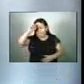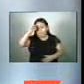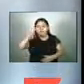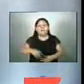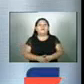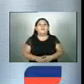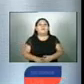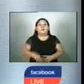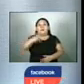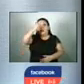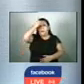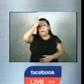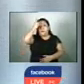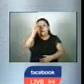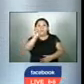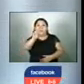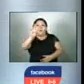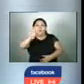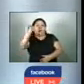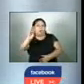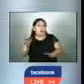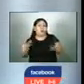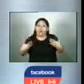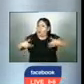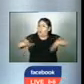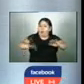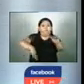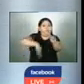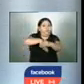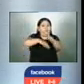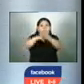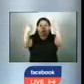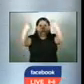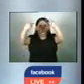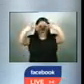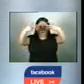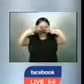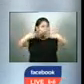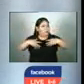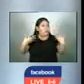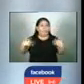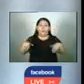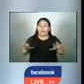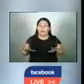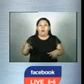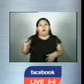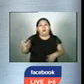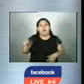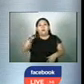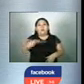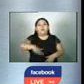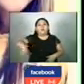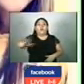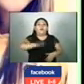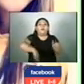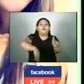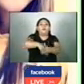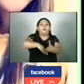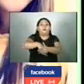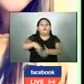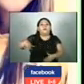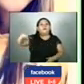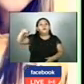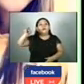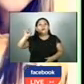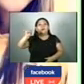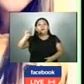El domingo 24 de octubre se desarrollaron con normalidad los partidos, como era costumbre, en una cancha ubicada en la colonia que